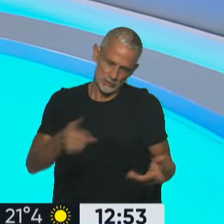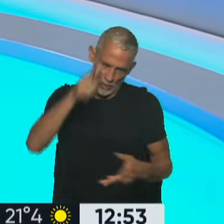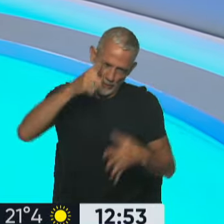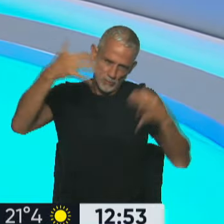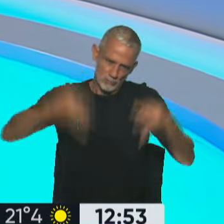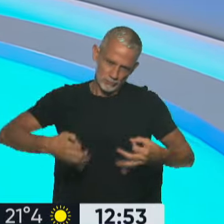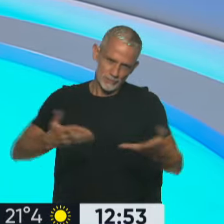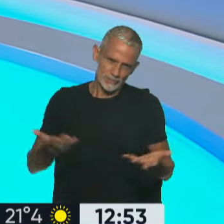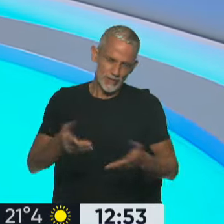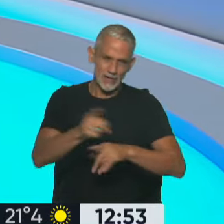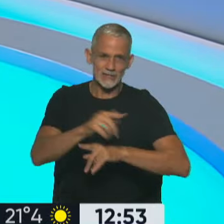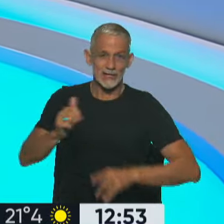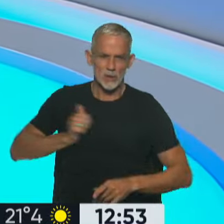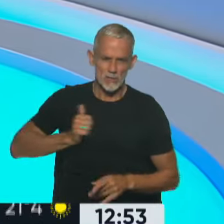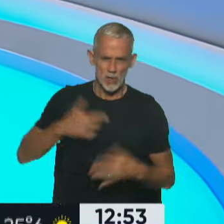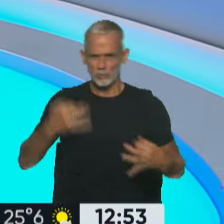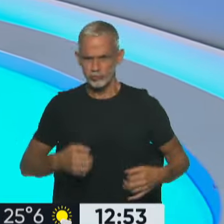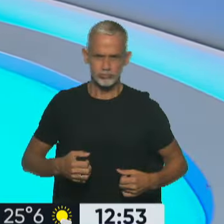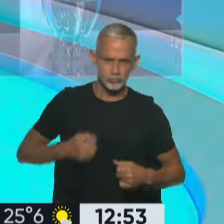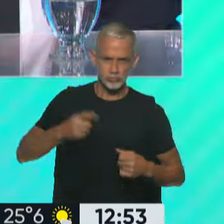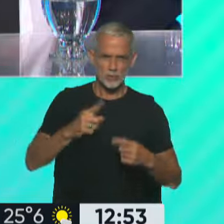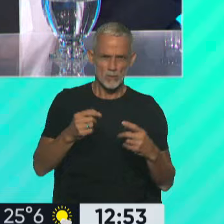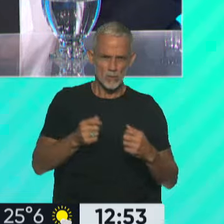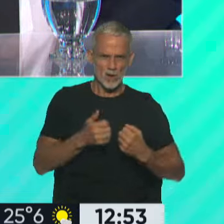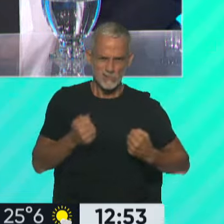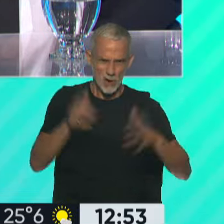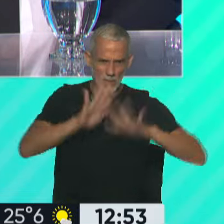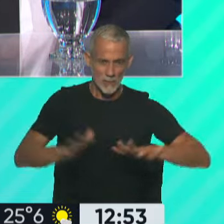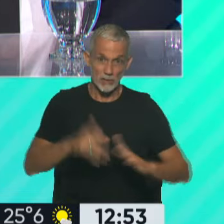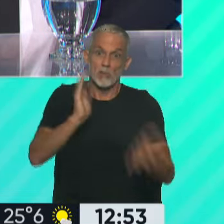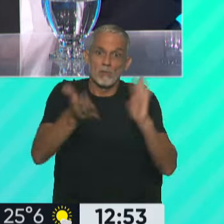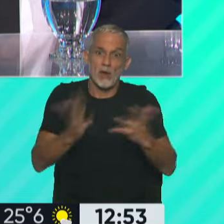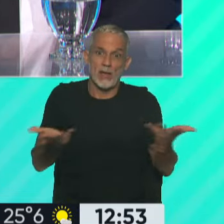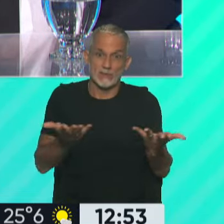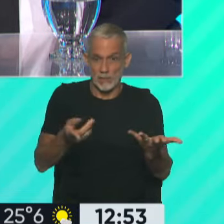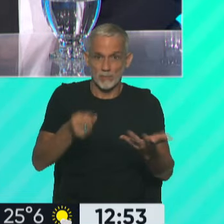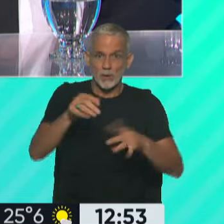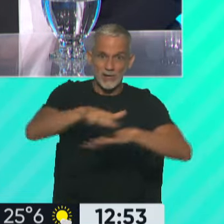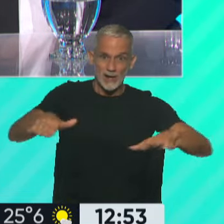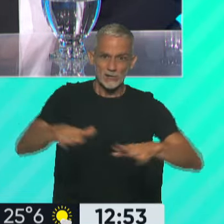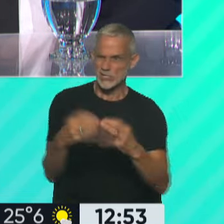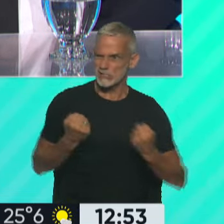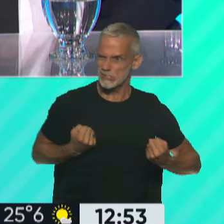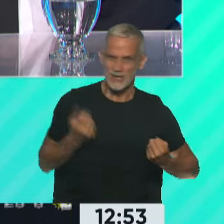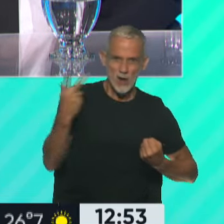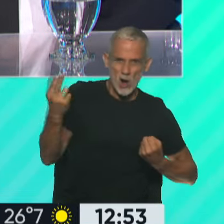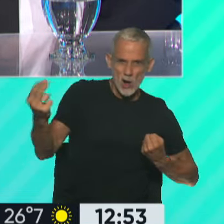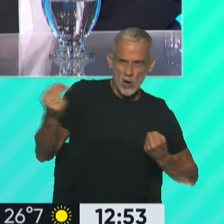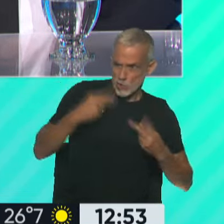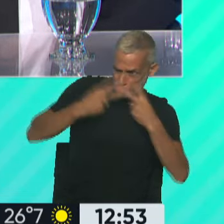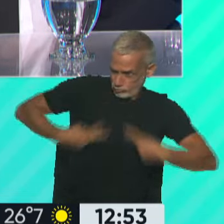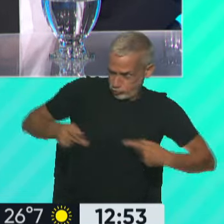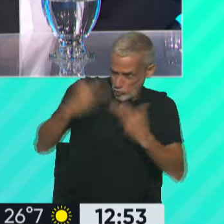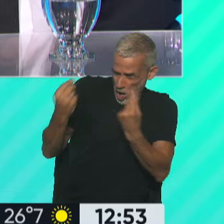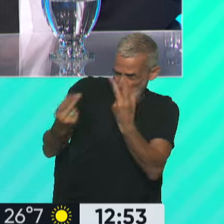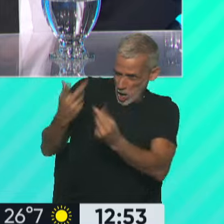servicio penitenciario, de los servicios penitenciarios, un grupo de choque, y son violentas, porque obviamente los internos la resisten. No quieren que les revisen